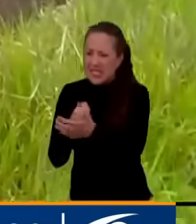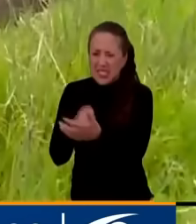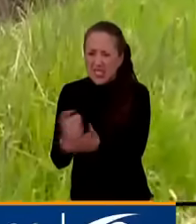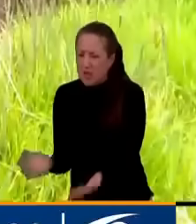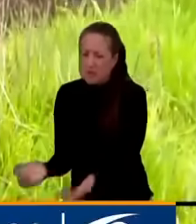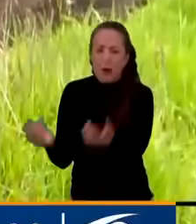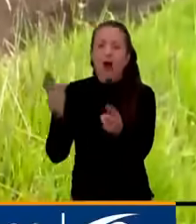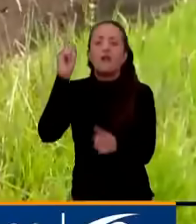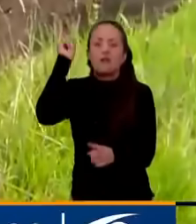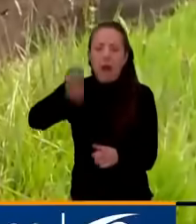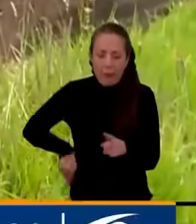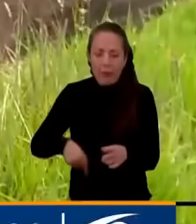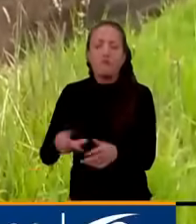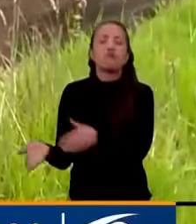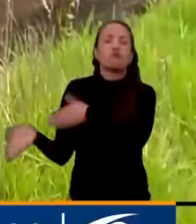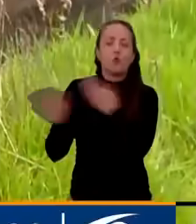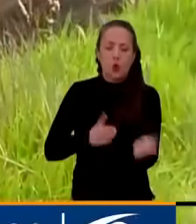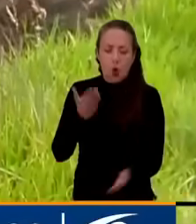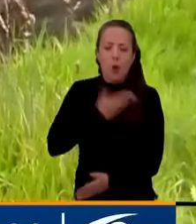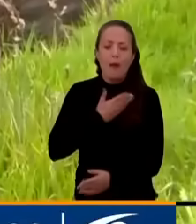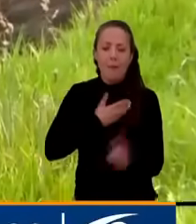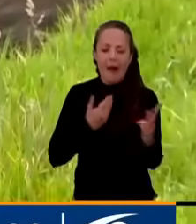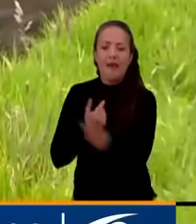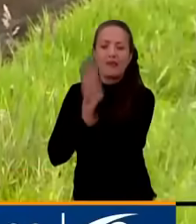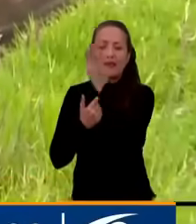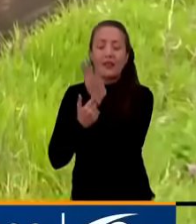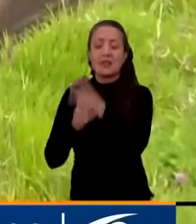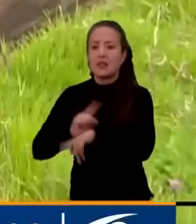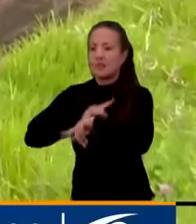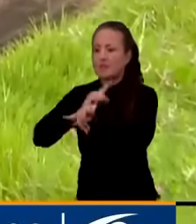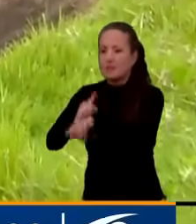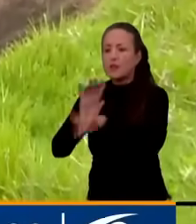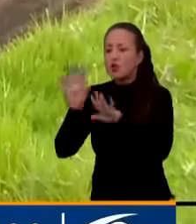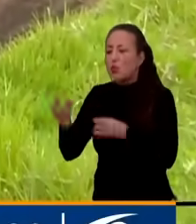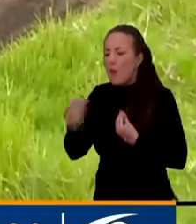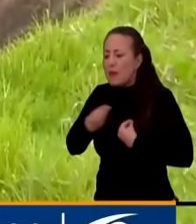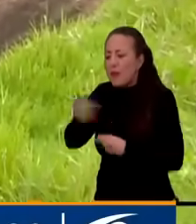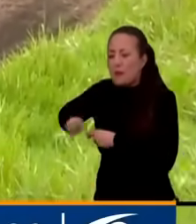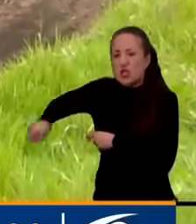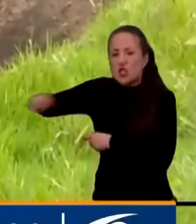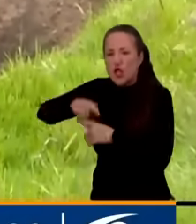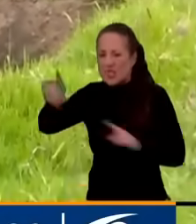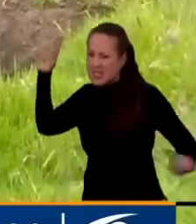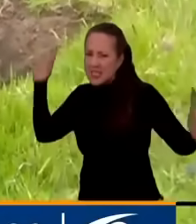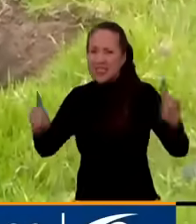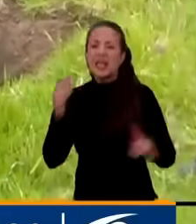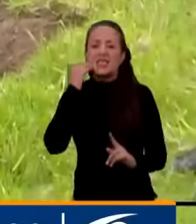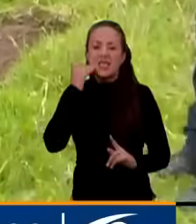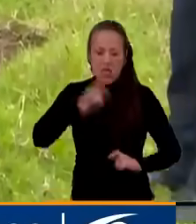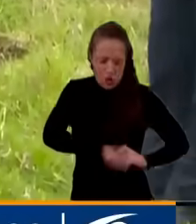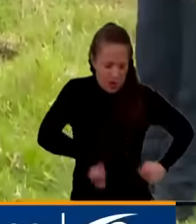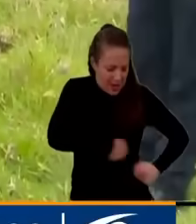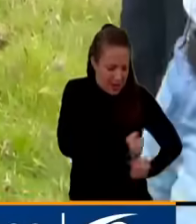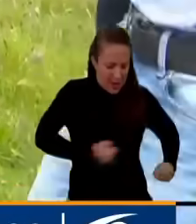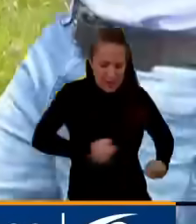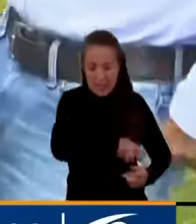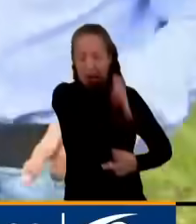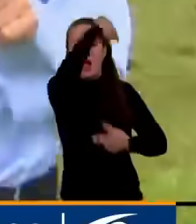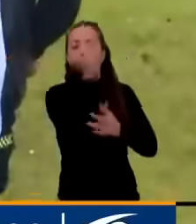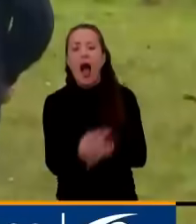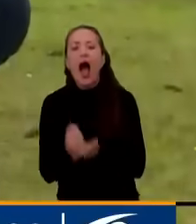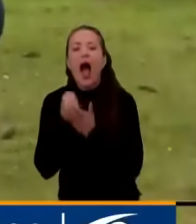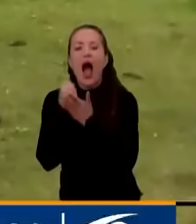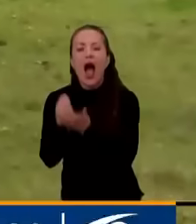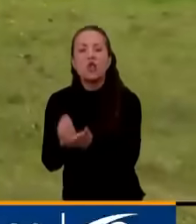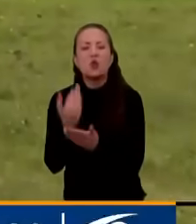salvarlos también pierde la vida rápidamente llega a la comunidad a este punto Una señora se Amarra con un lazo se lanza y salva también